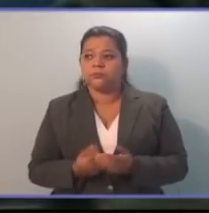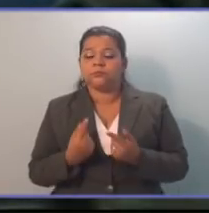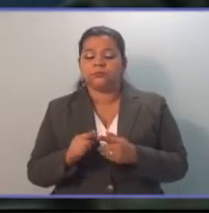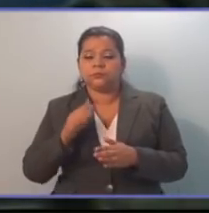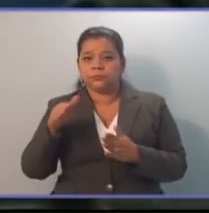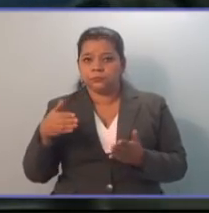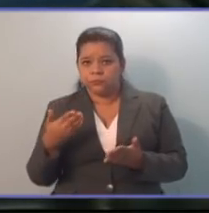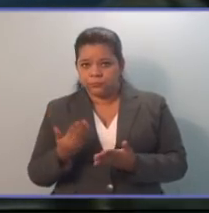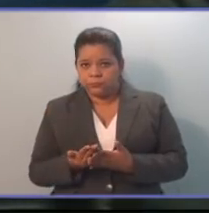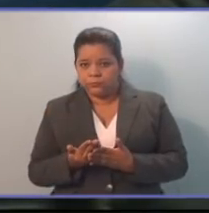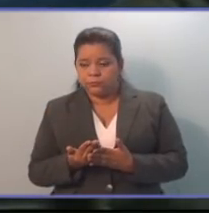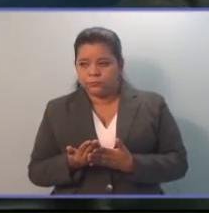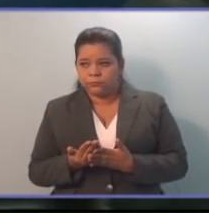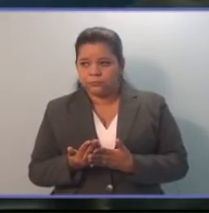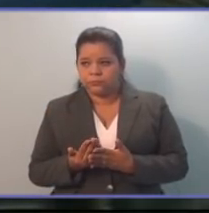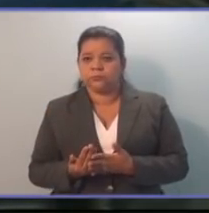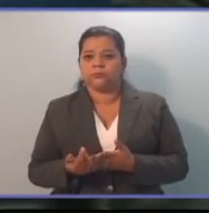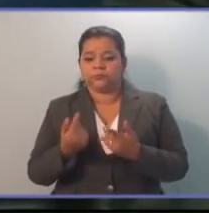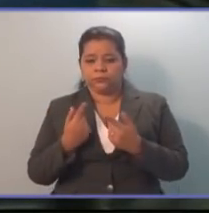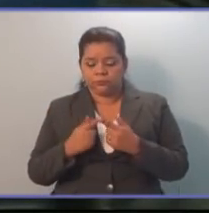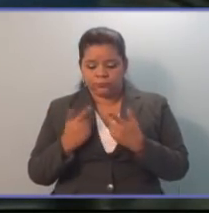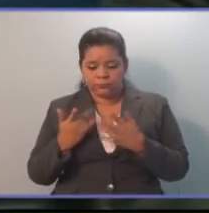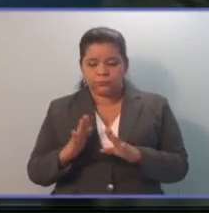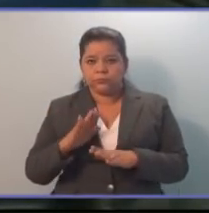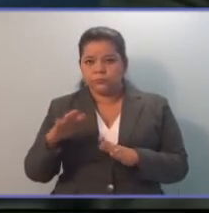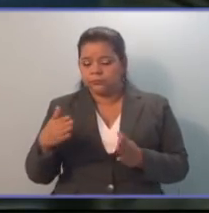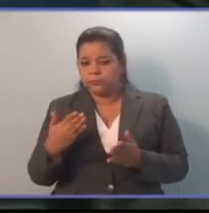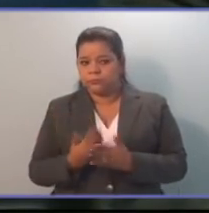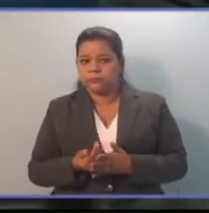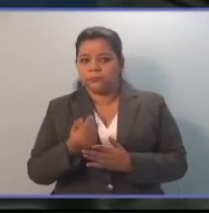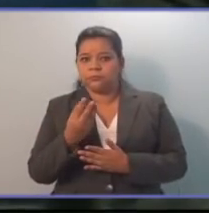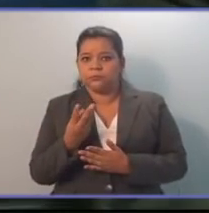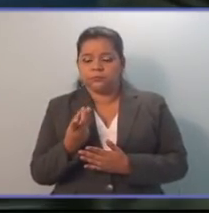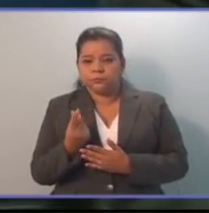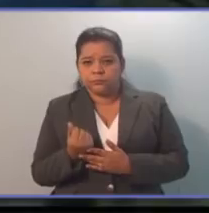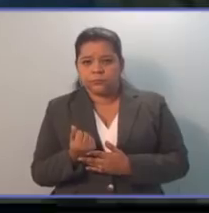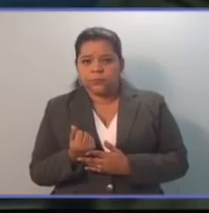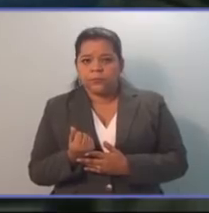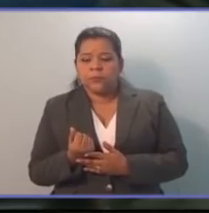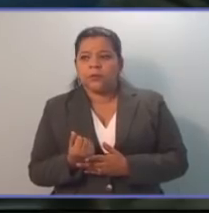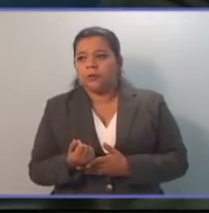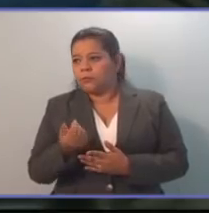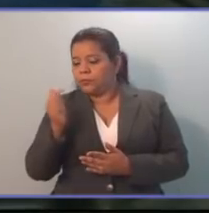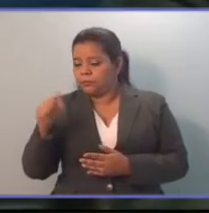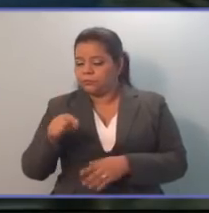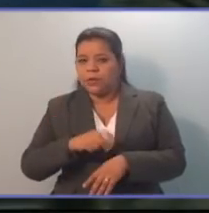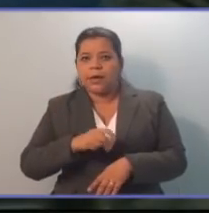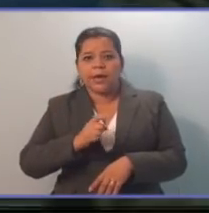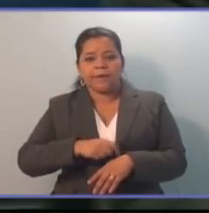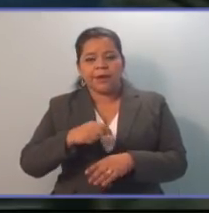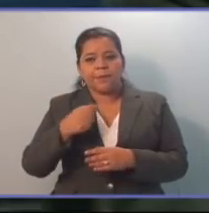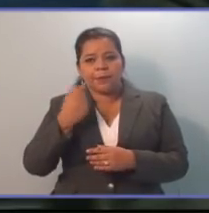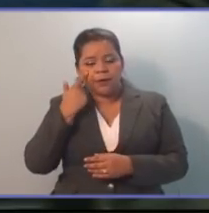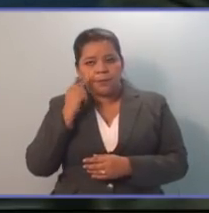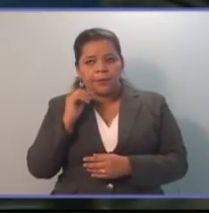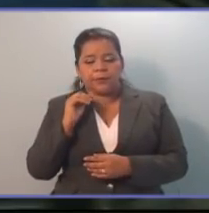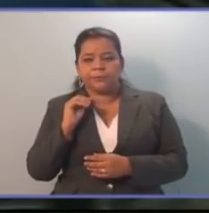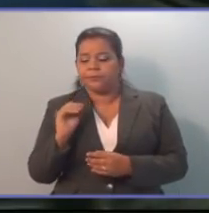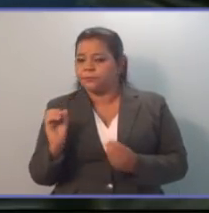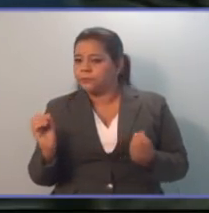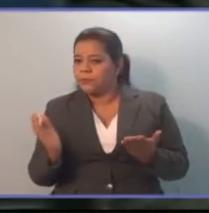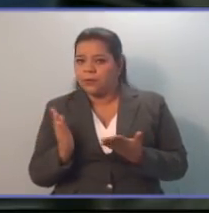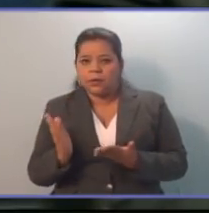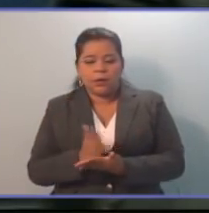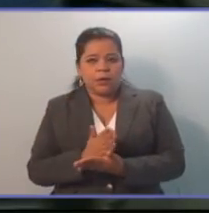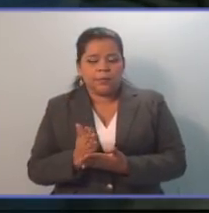hacer que se promueva la rendición de cuentas, porque por el momento no se hace. Y la número 2, acerca de la